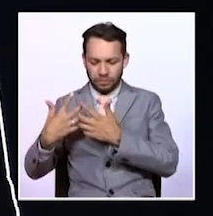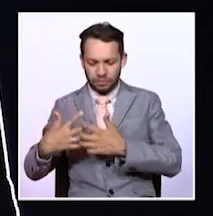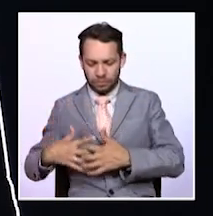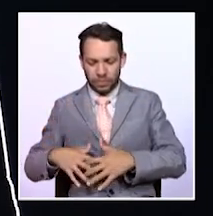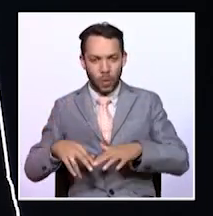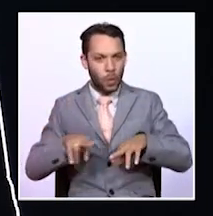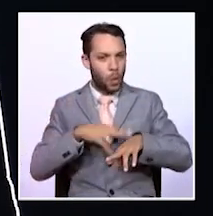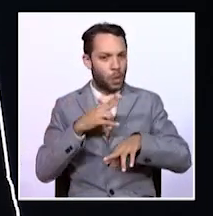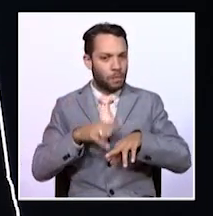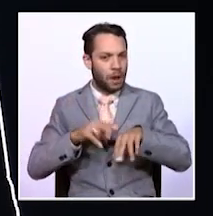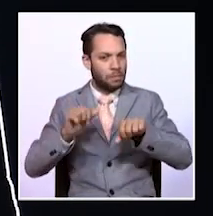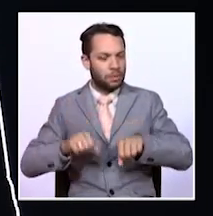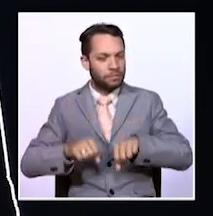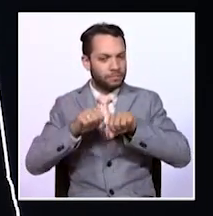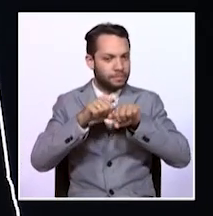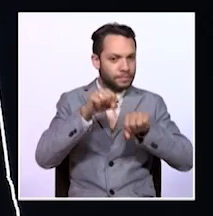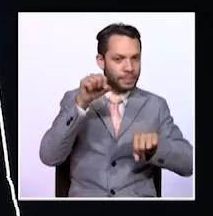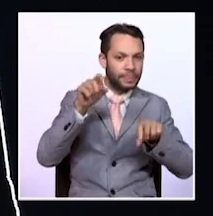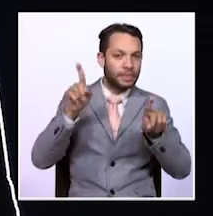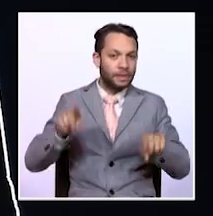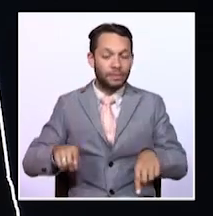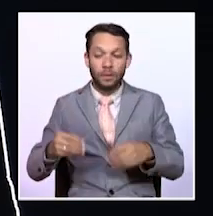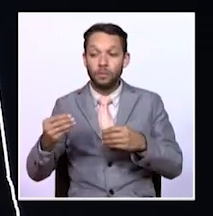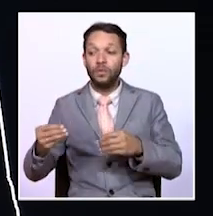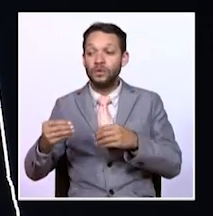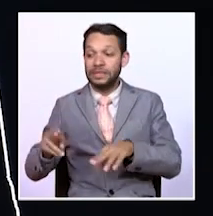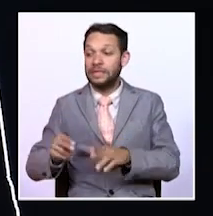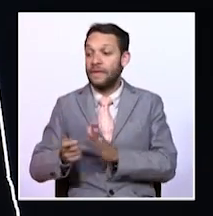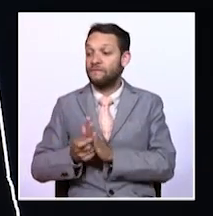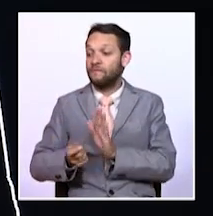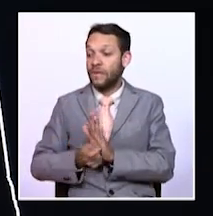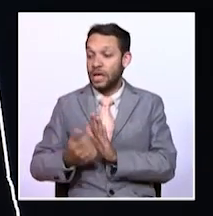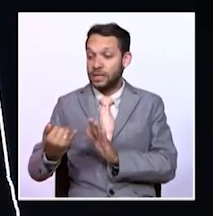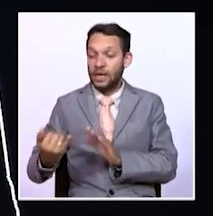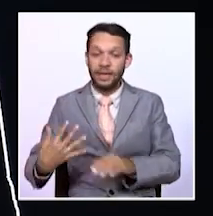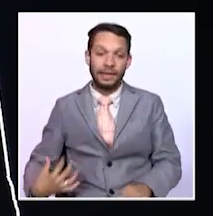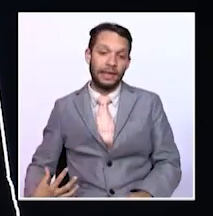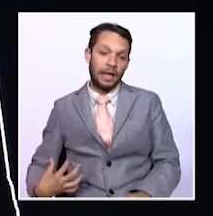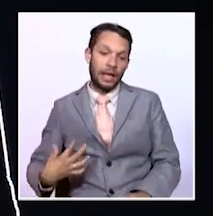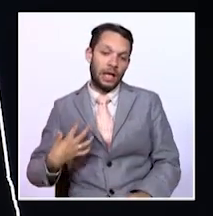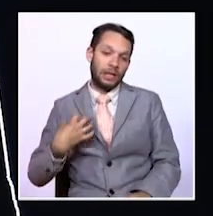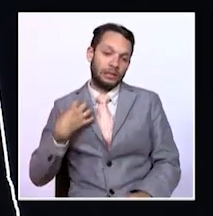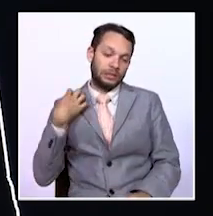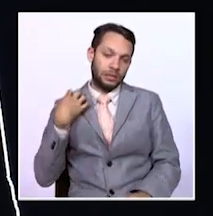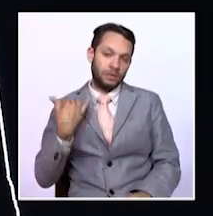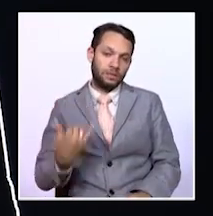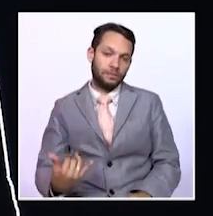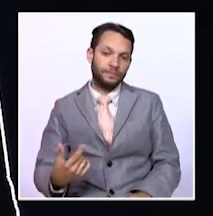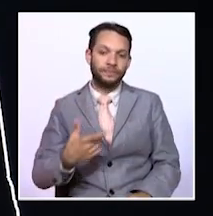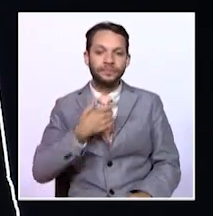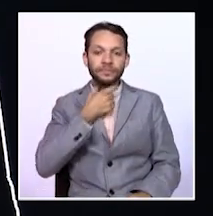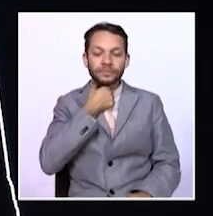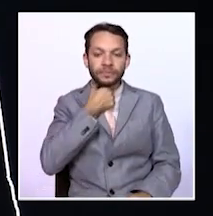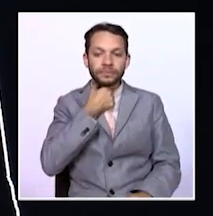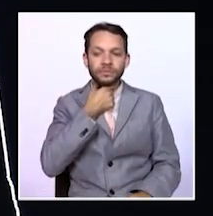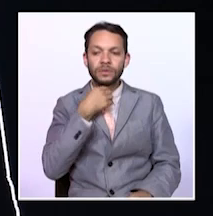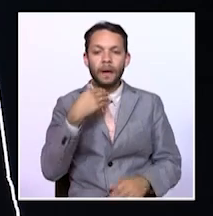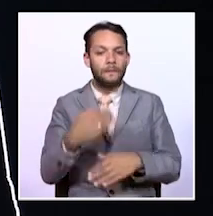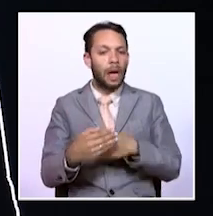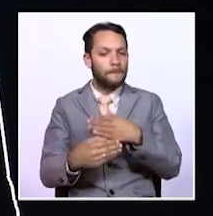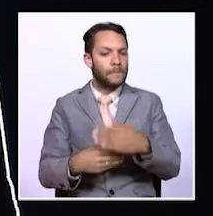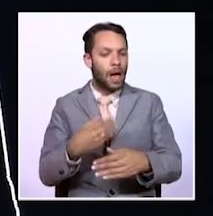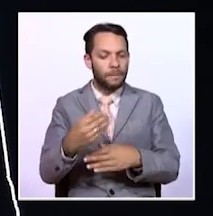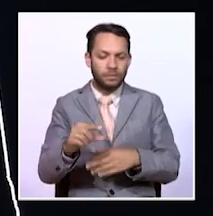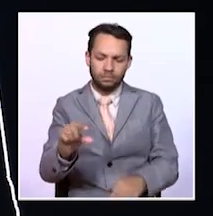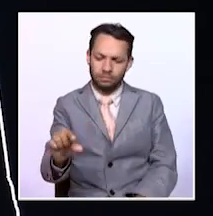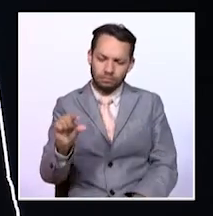ver. El cáncer de tiroides es muy frecuente, afortunadamente es un cáncer de un crecimiento muy lento. Es decir, que si